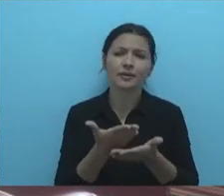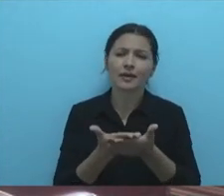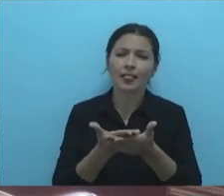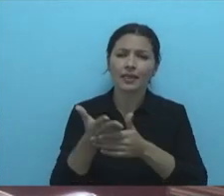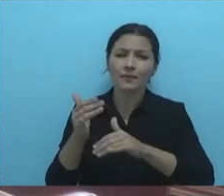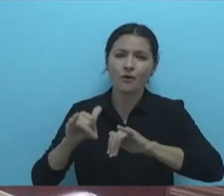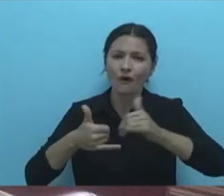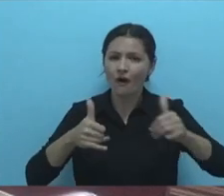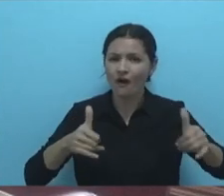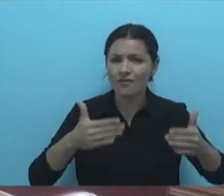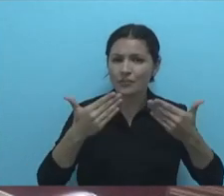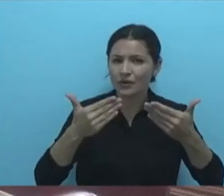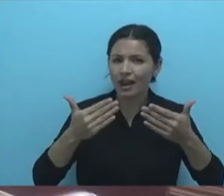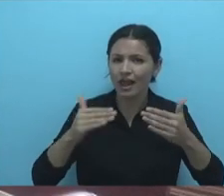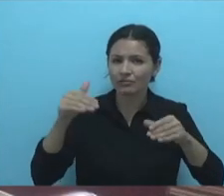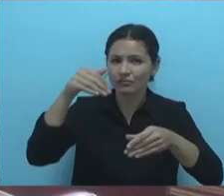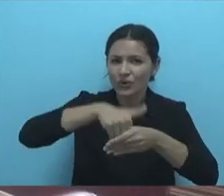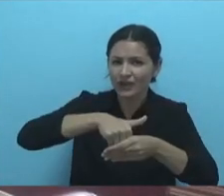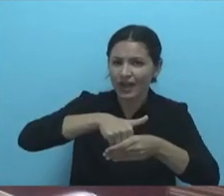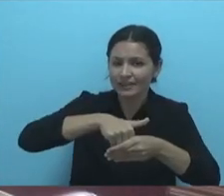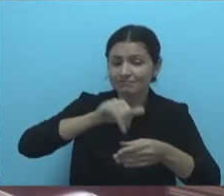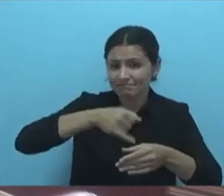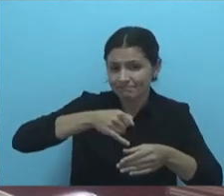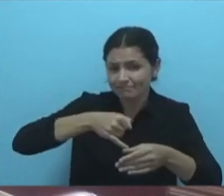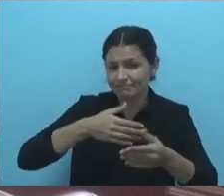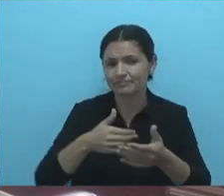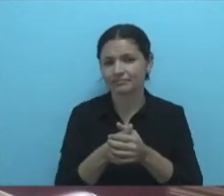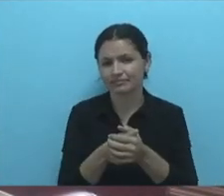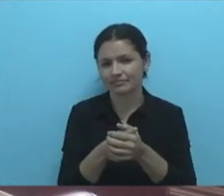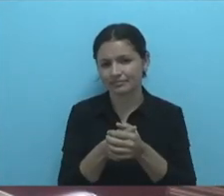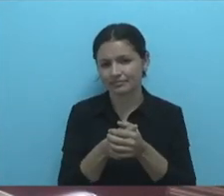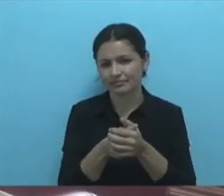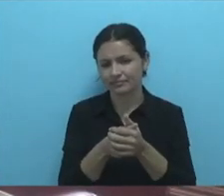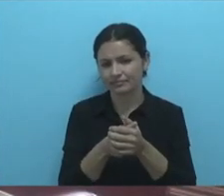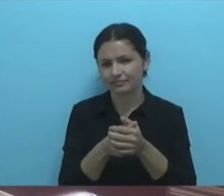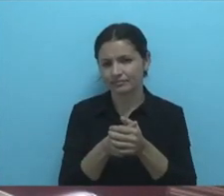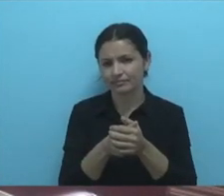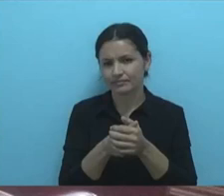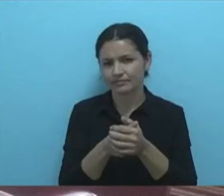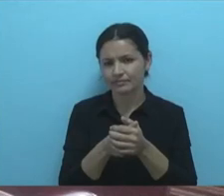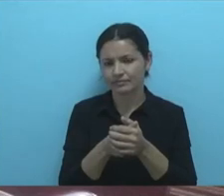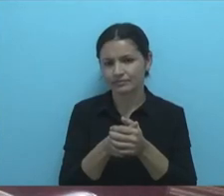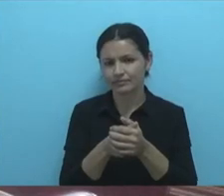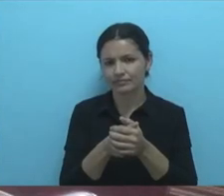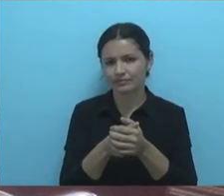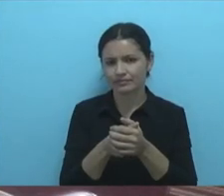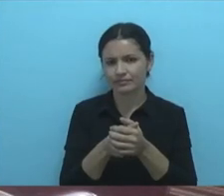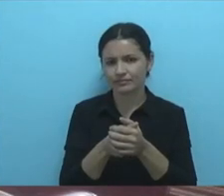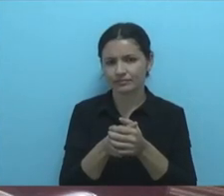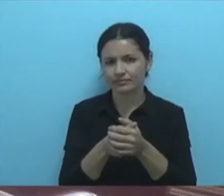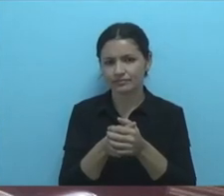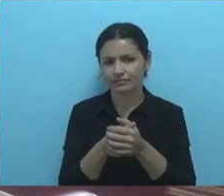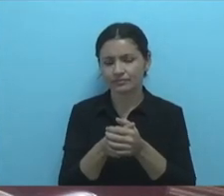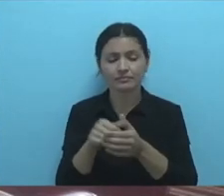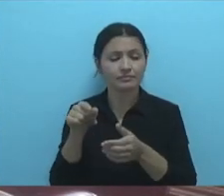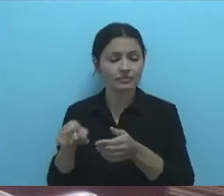como para poder votar y recuerdo que lo voy a repetir porque me parece conducente cuando me invitó